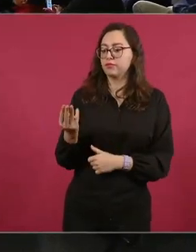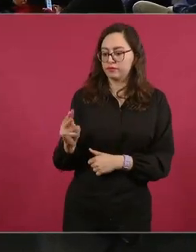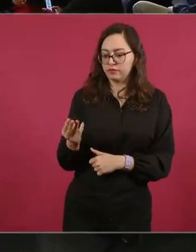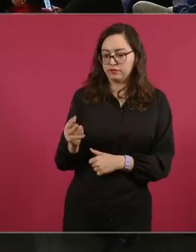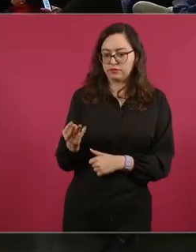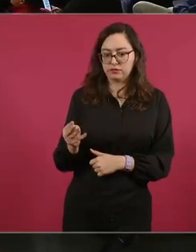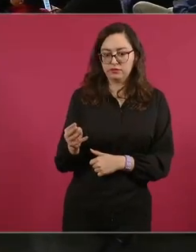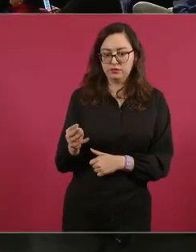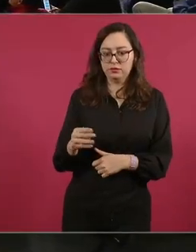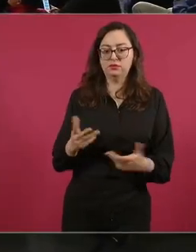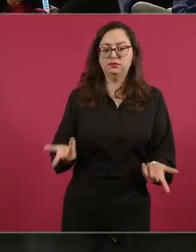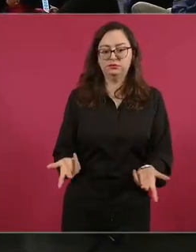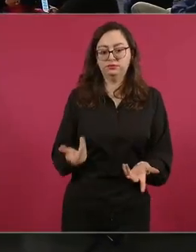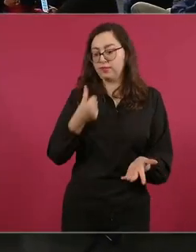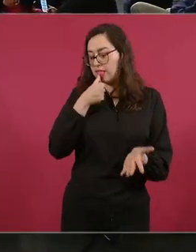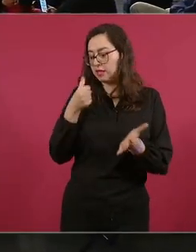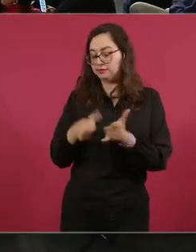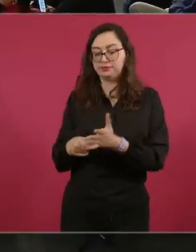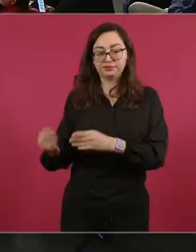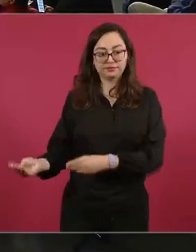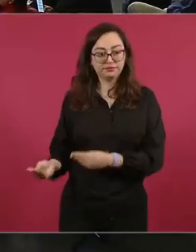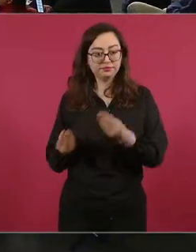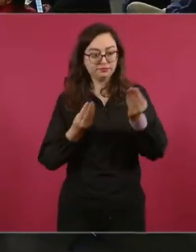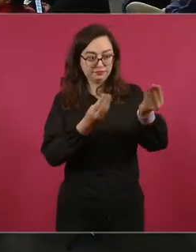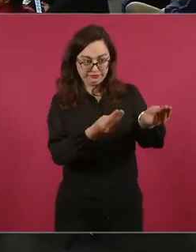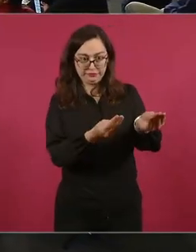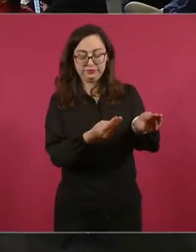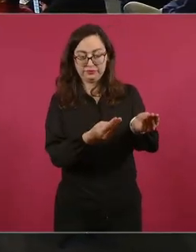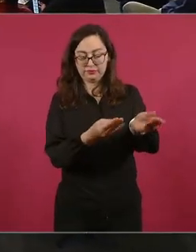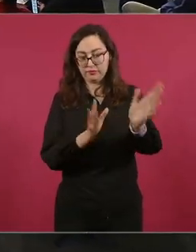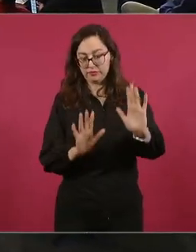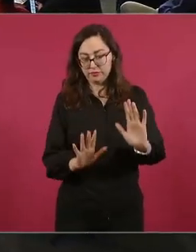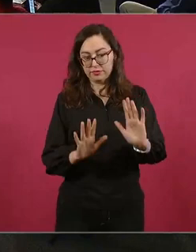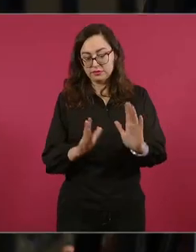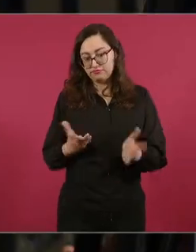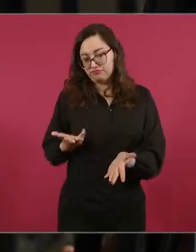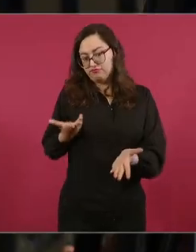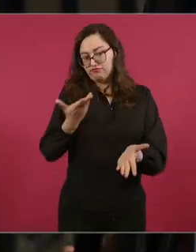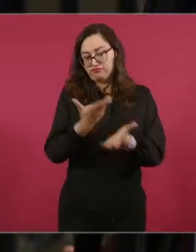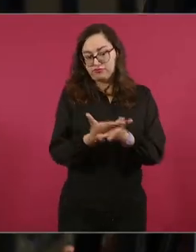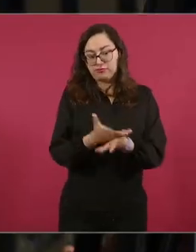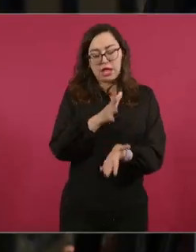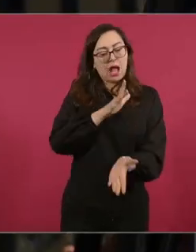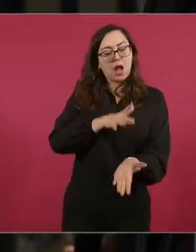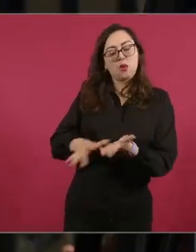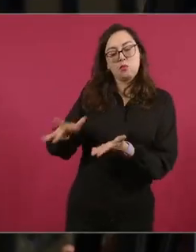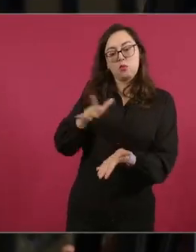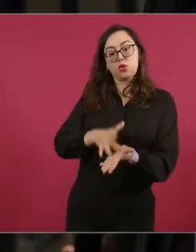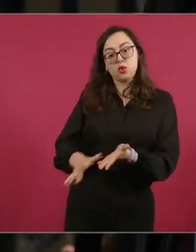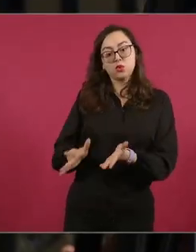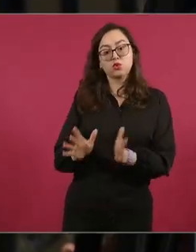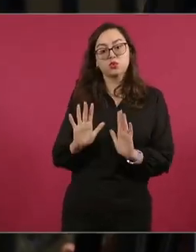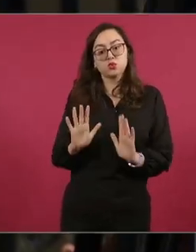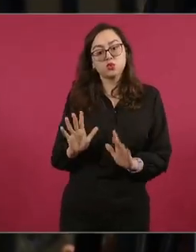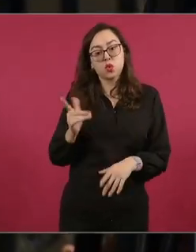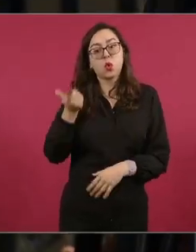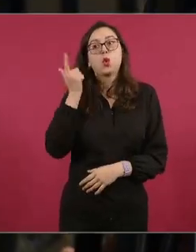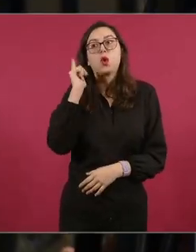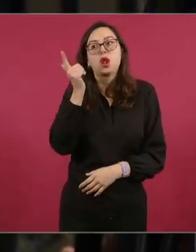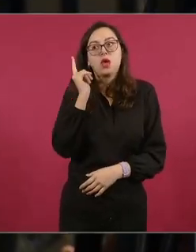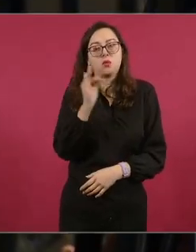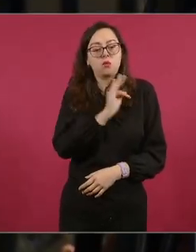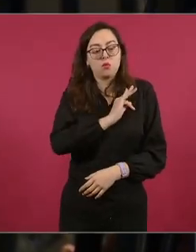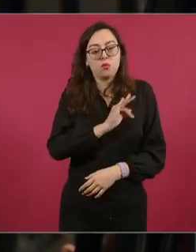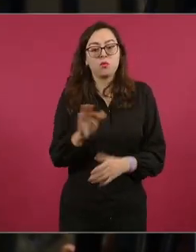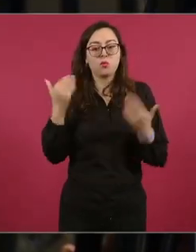evento. Entonces aquí le voy a entregar al personal de comunicación la carta y la petición para que usted tenga pues a bien revisarlo y ojalá pues a lo